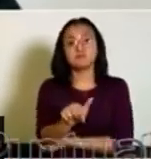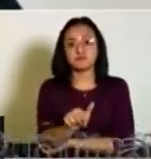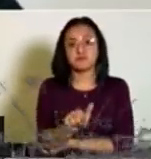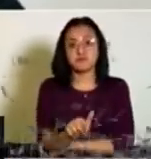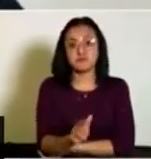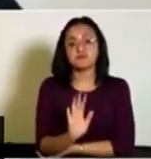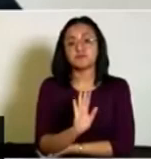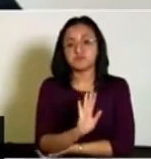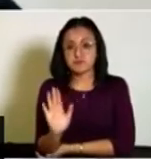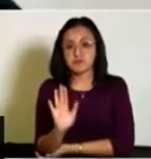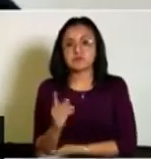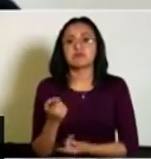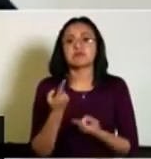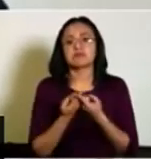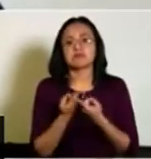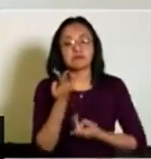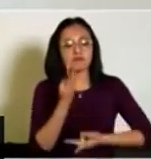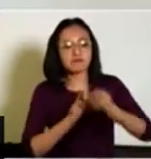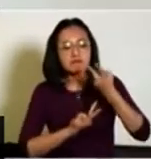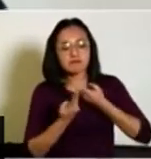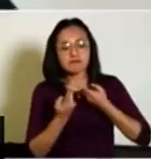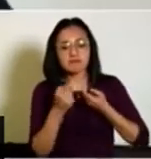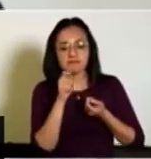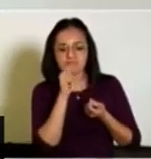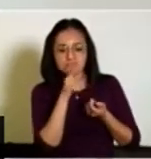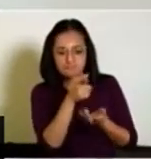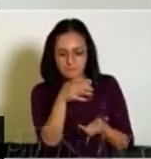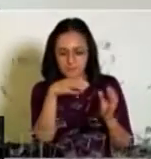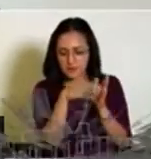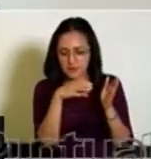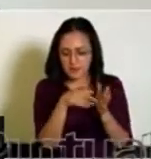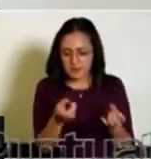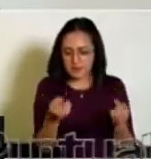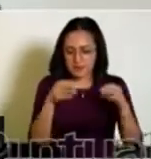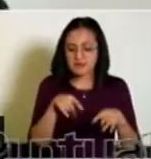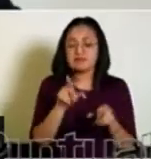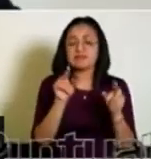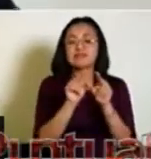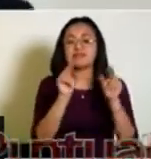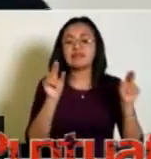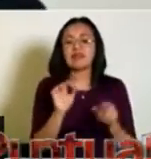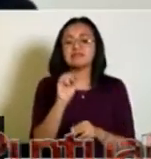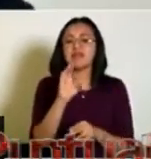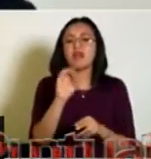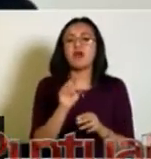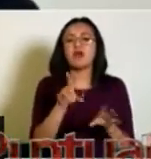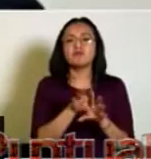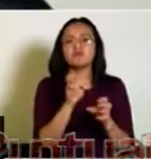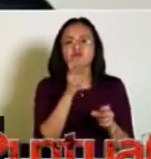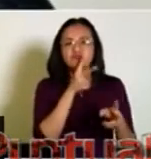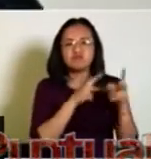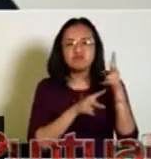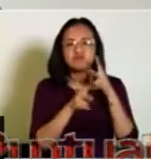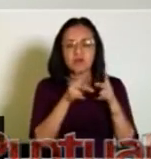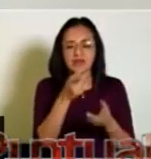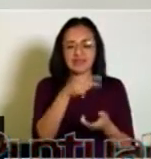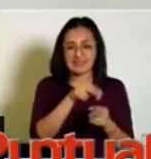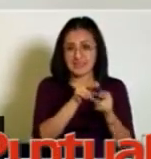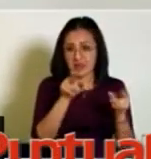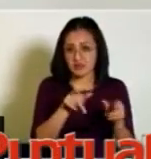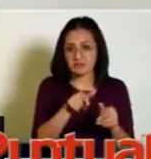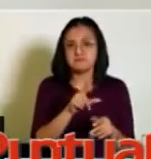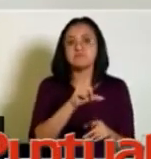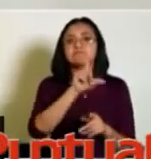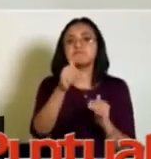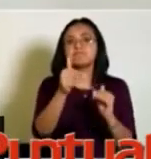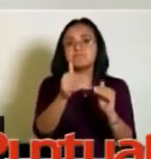son o vienen con hielo seco. Hay que esperar a que disminuya la